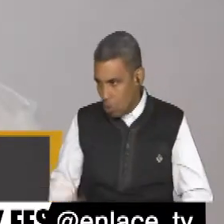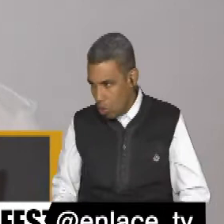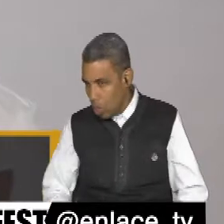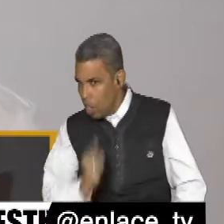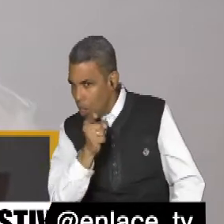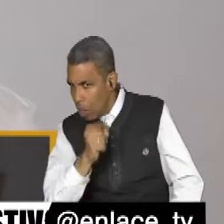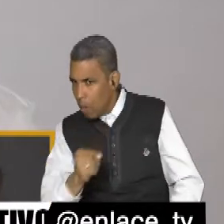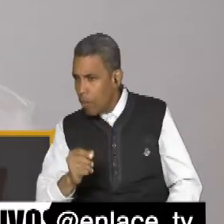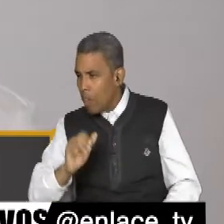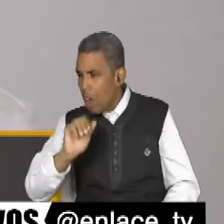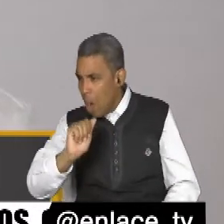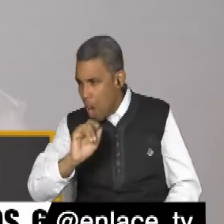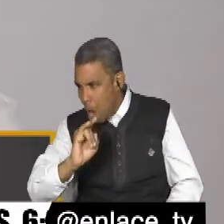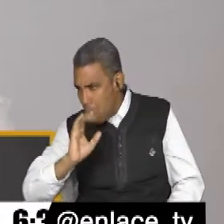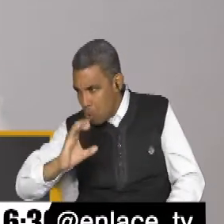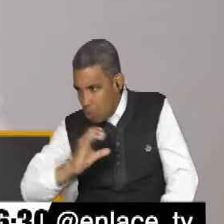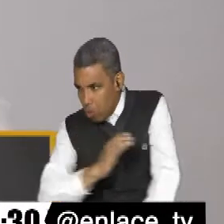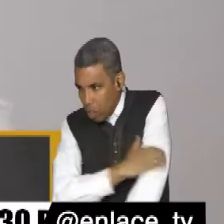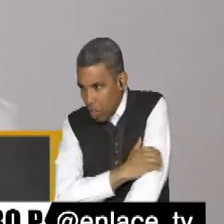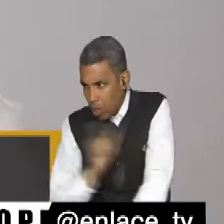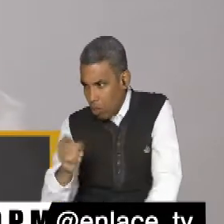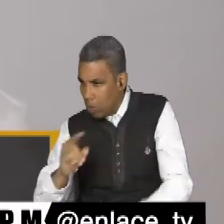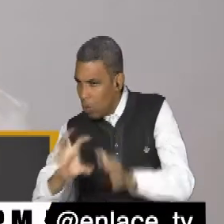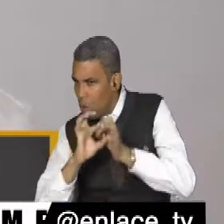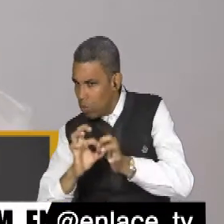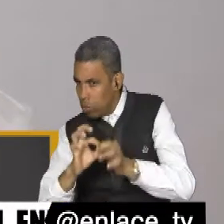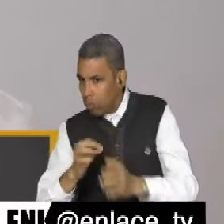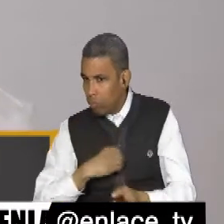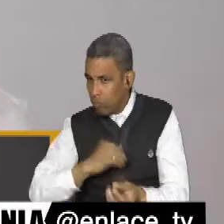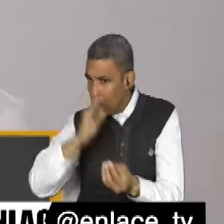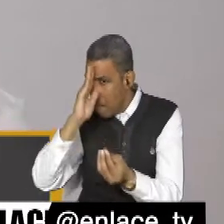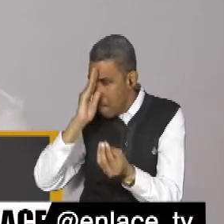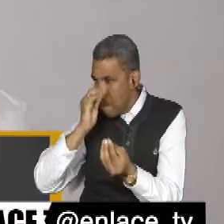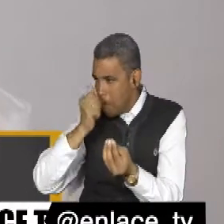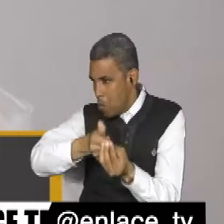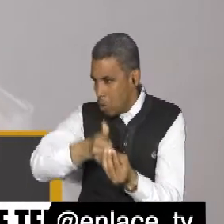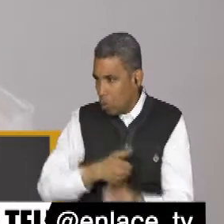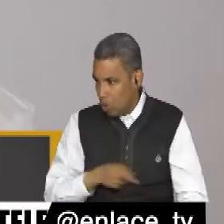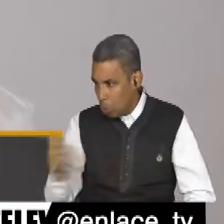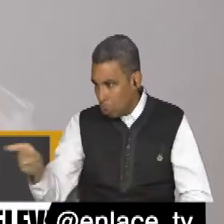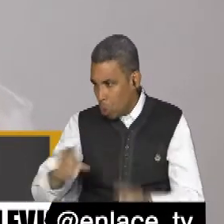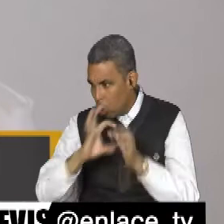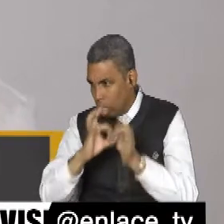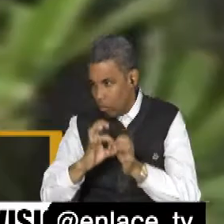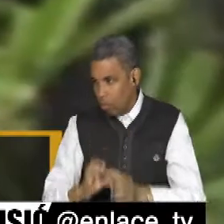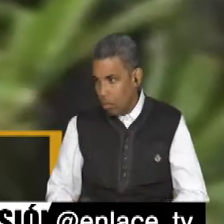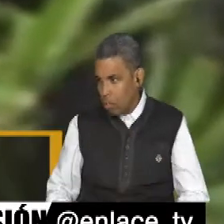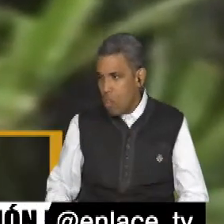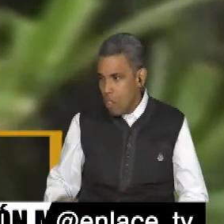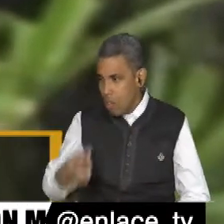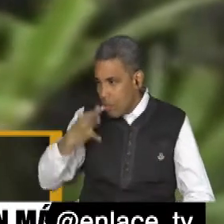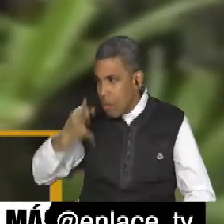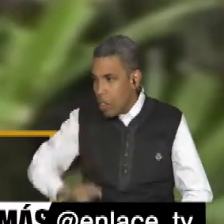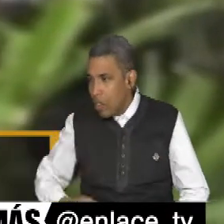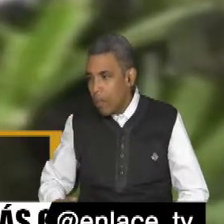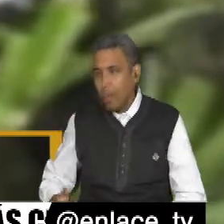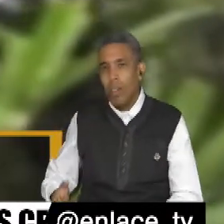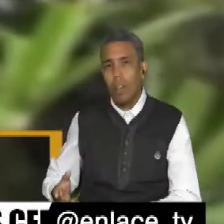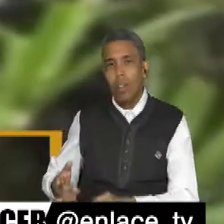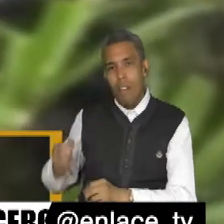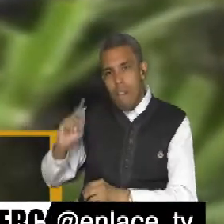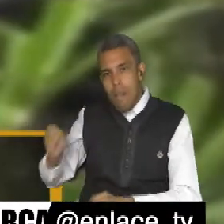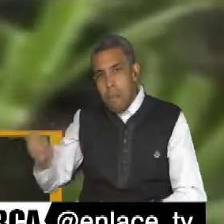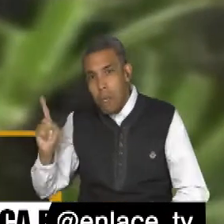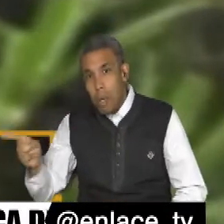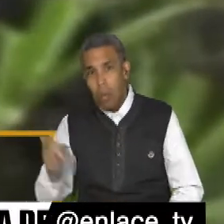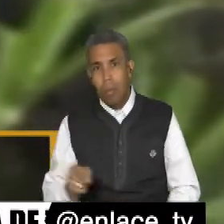Igualmente, allí hay una operación contra esta estructura criminal que lo que hacen